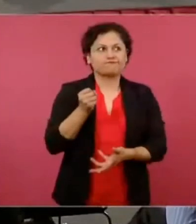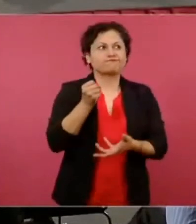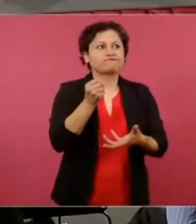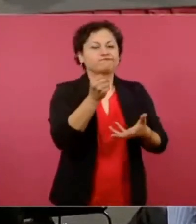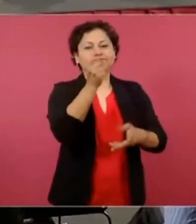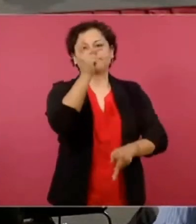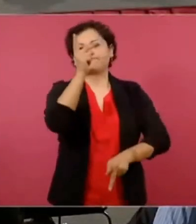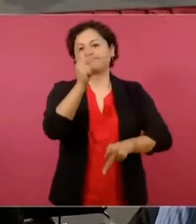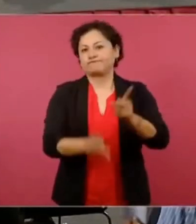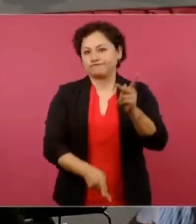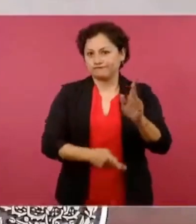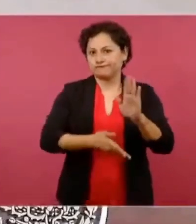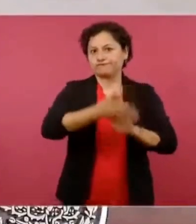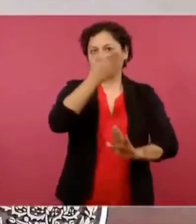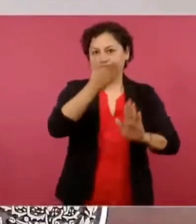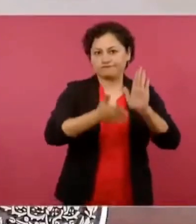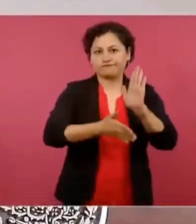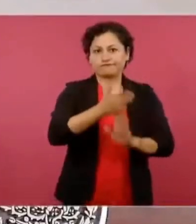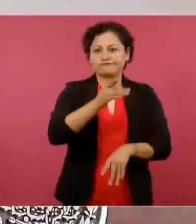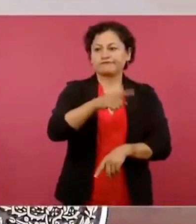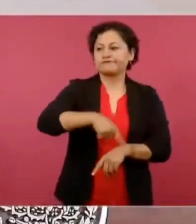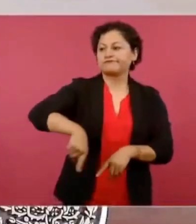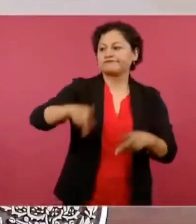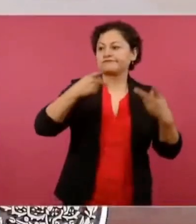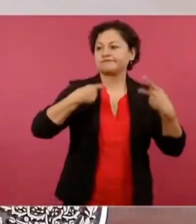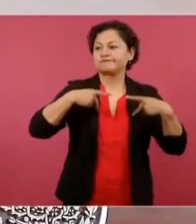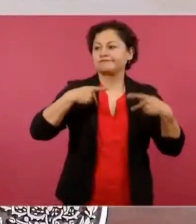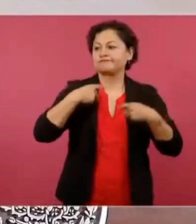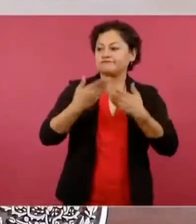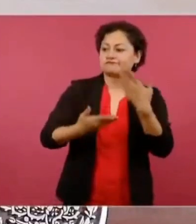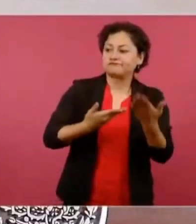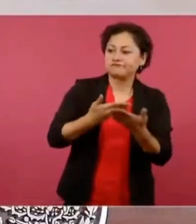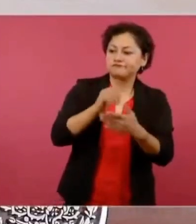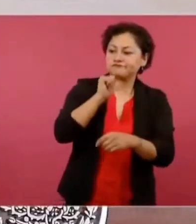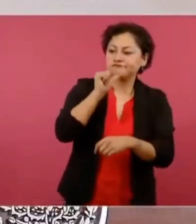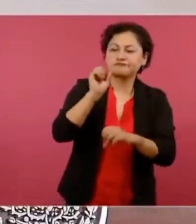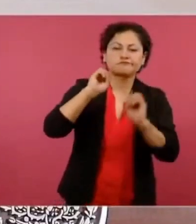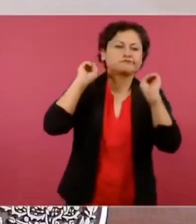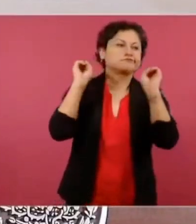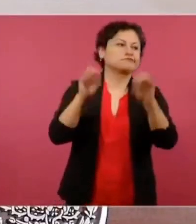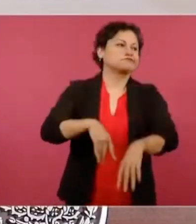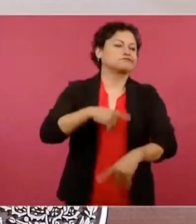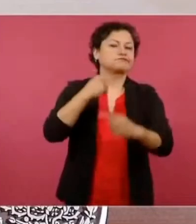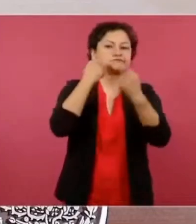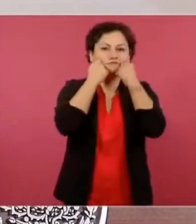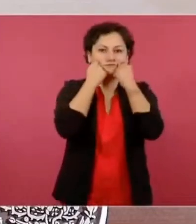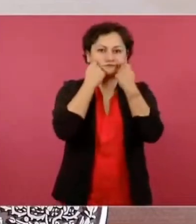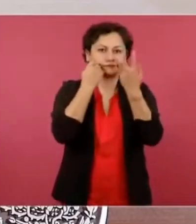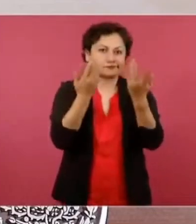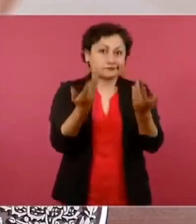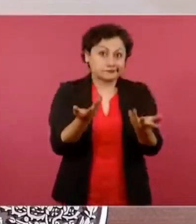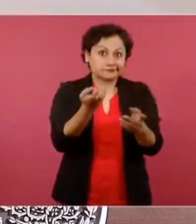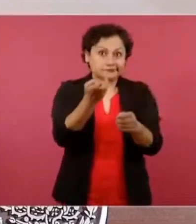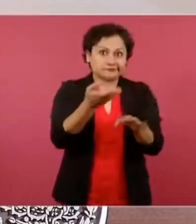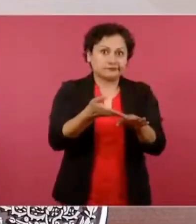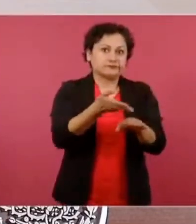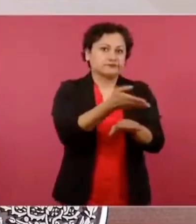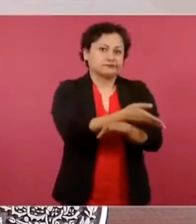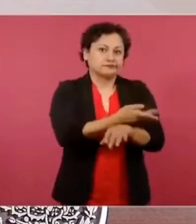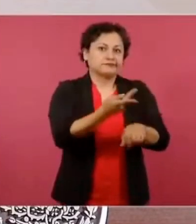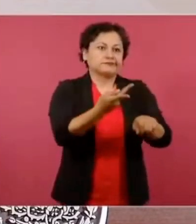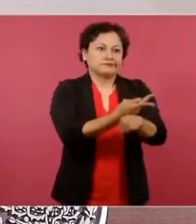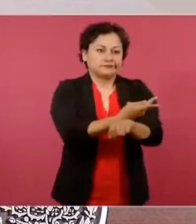terrible indiferencia e indolencia. Ahora vamos a presentar un repaso por todo el